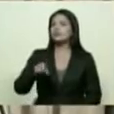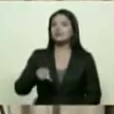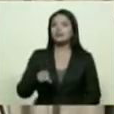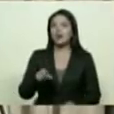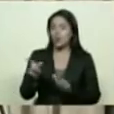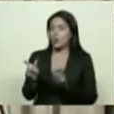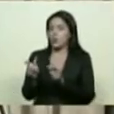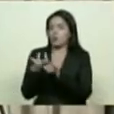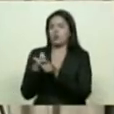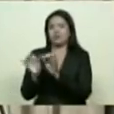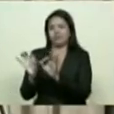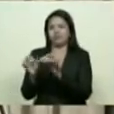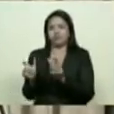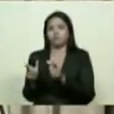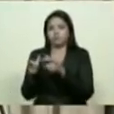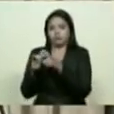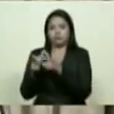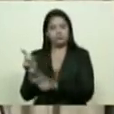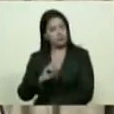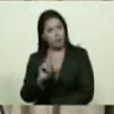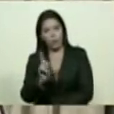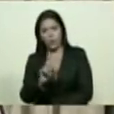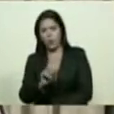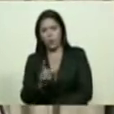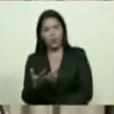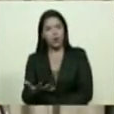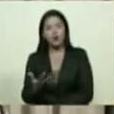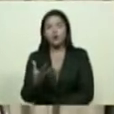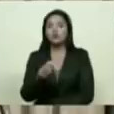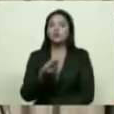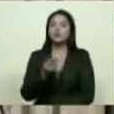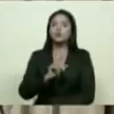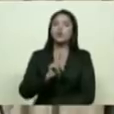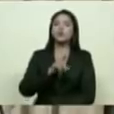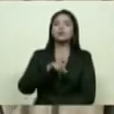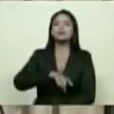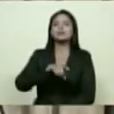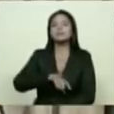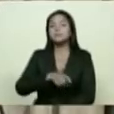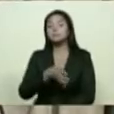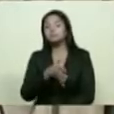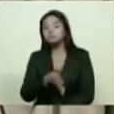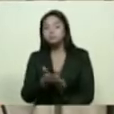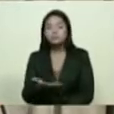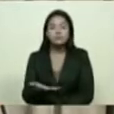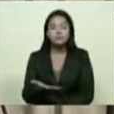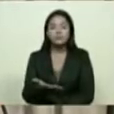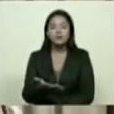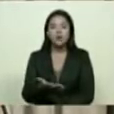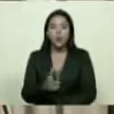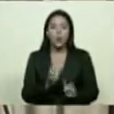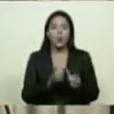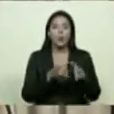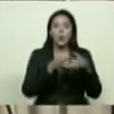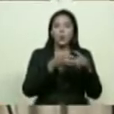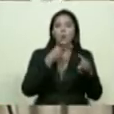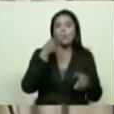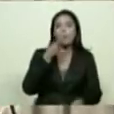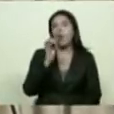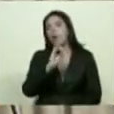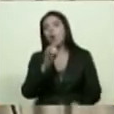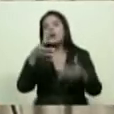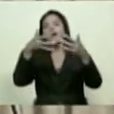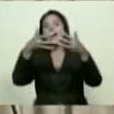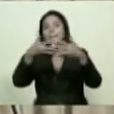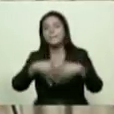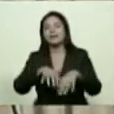sector. Hablamos que no es una necesidad para un partido político o para una